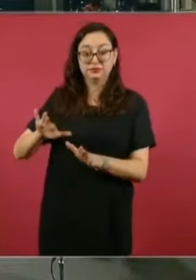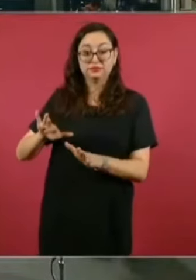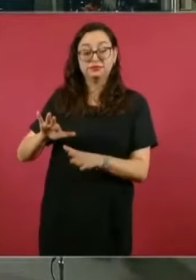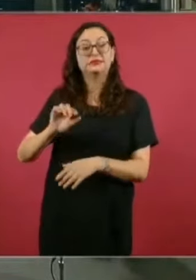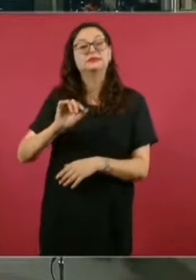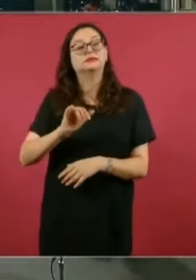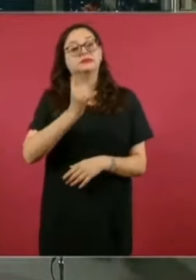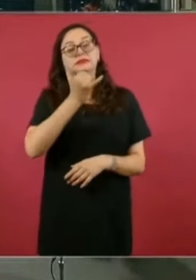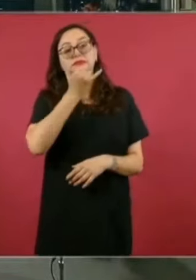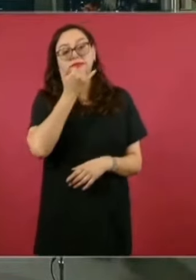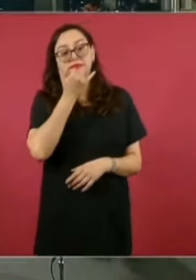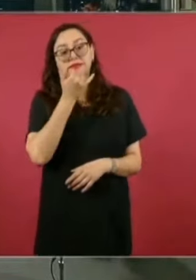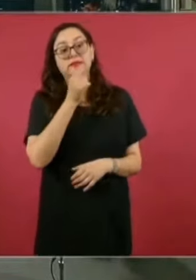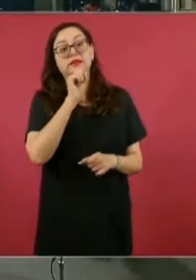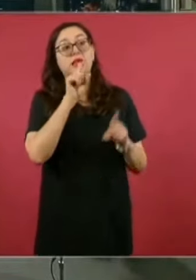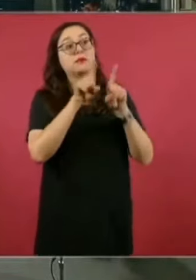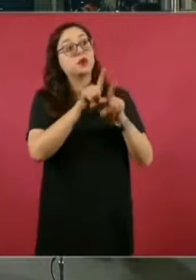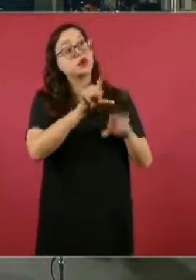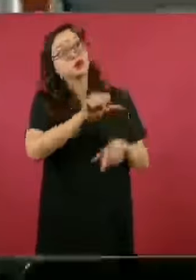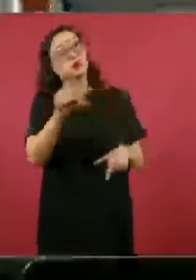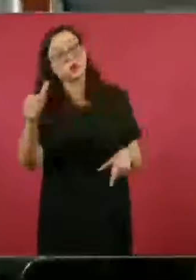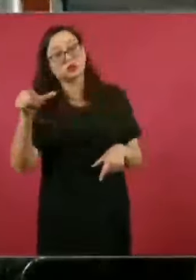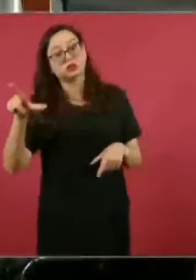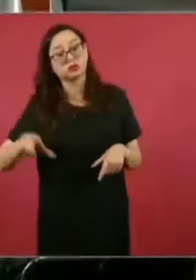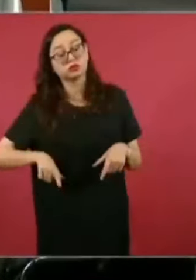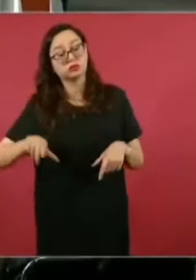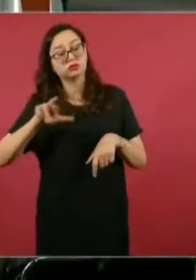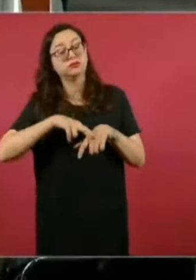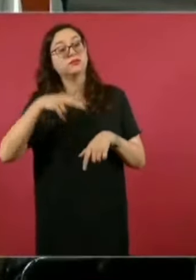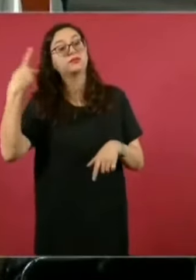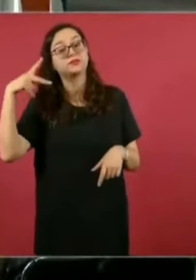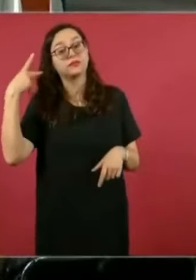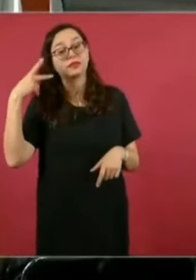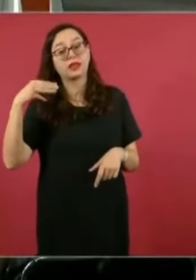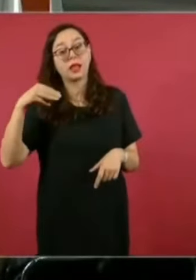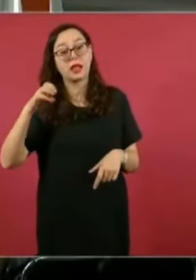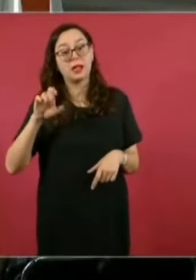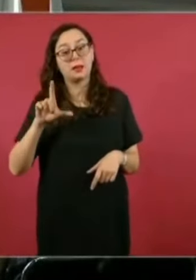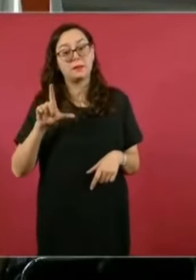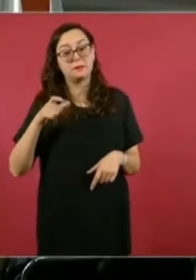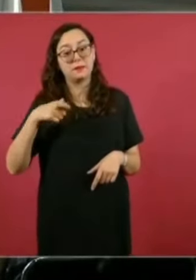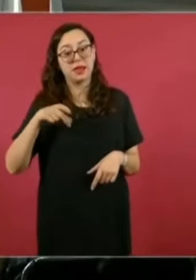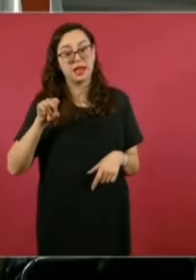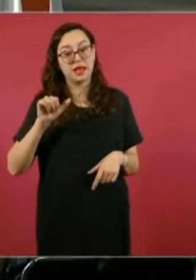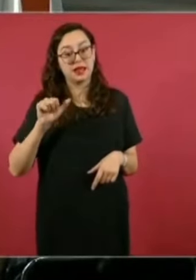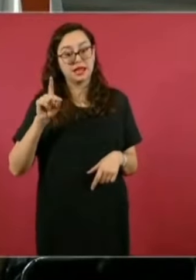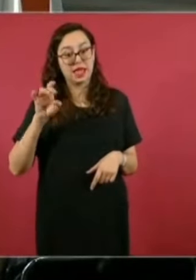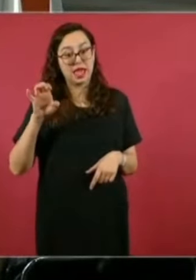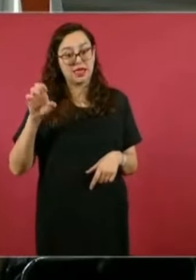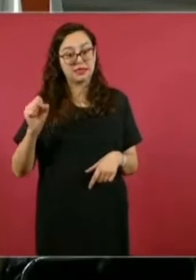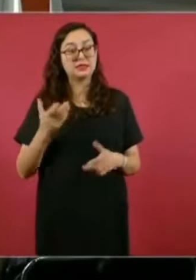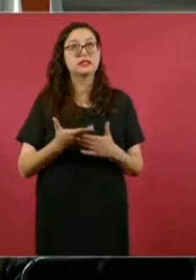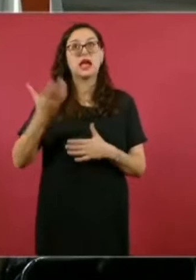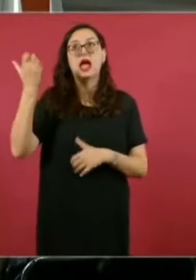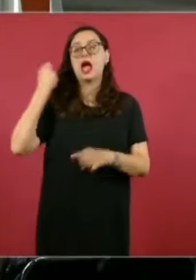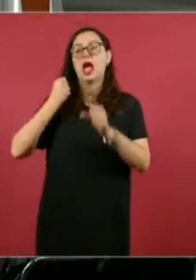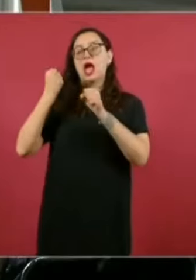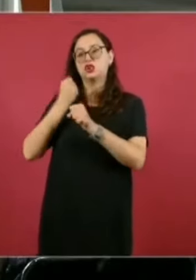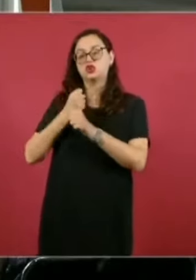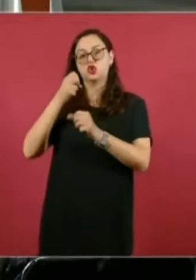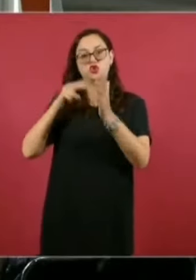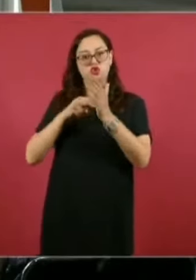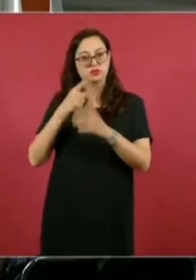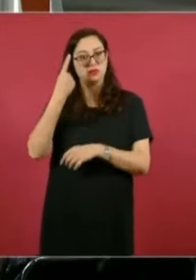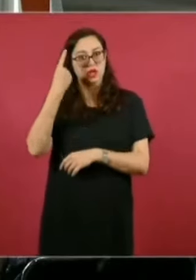otro muy bueno, Melquiades Morales, de Puebla. De Puebla, sí. Nos caímos en un helicóptero el 18 de diciembre de 2001 en Santa